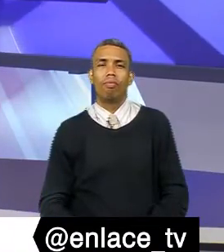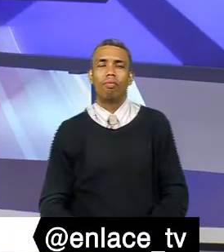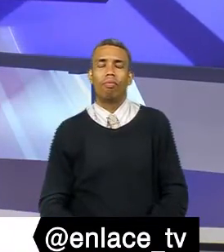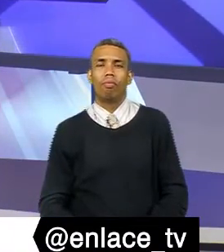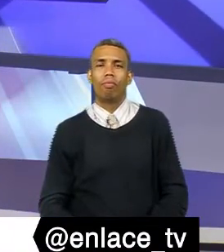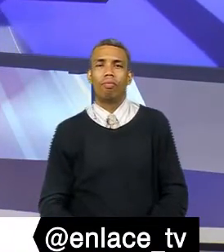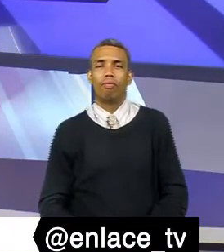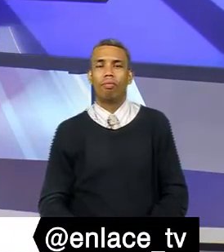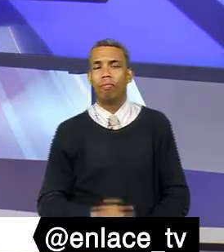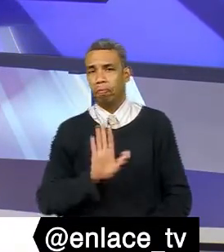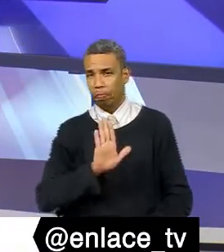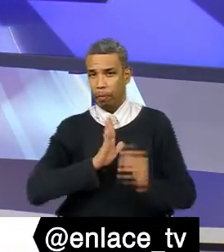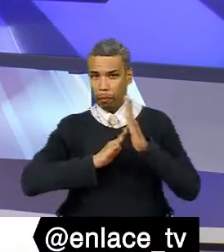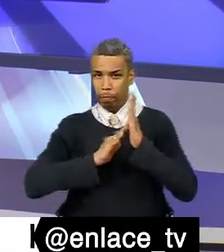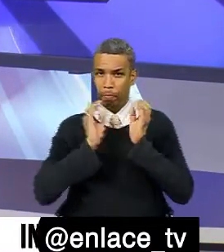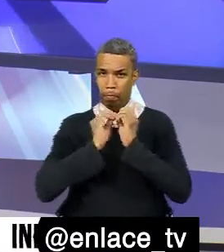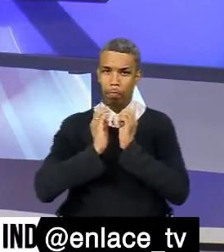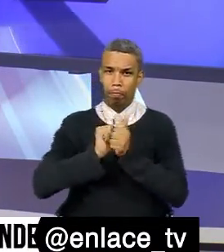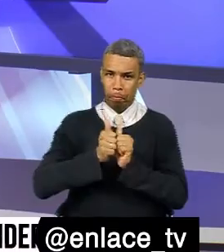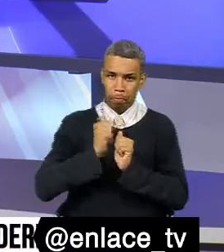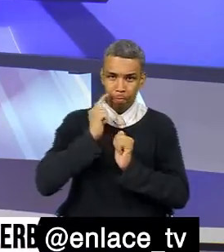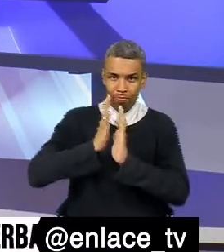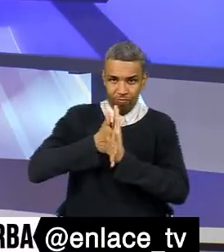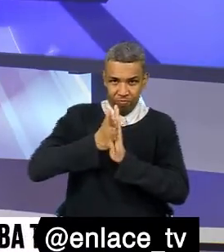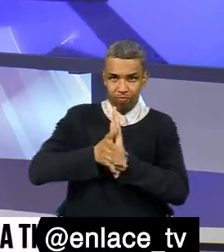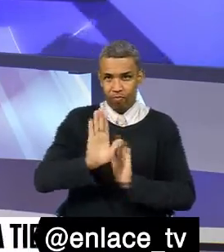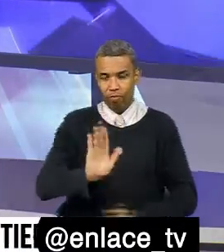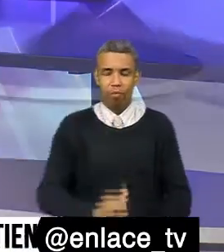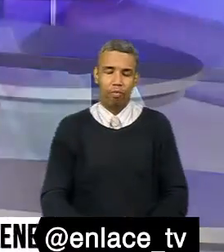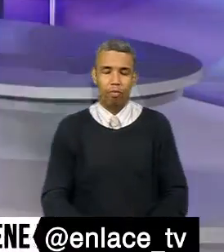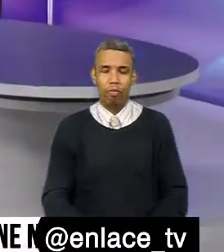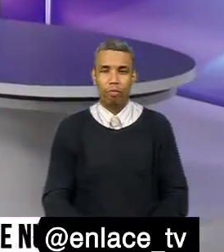Momento de hacer una pausa y al regresar, información deportiva en Enlace Noticias.